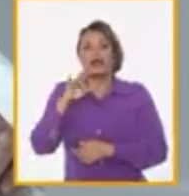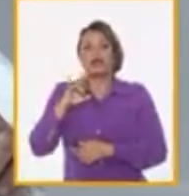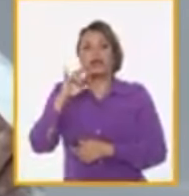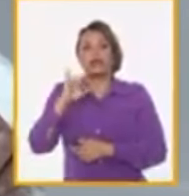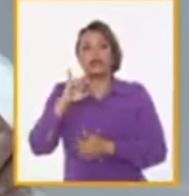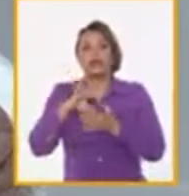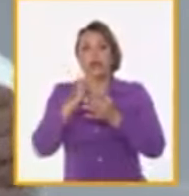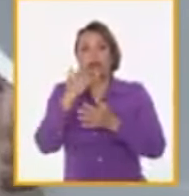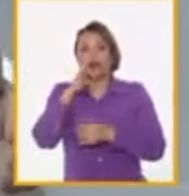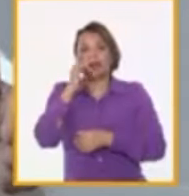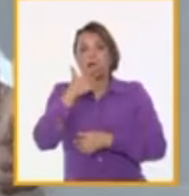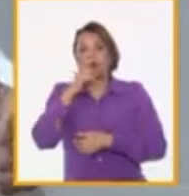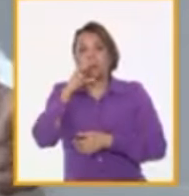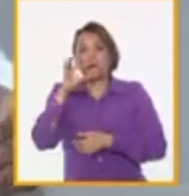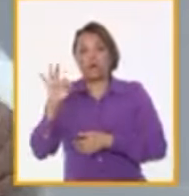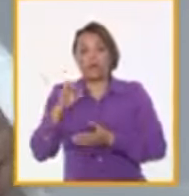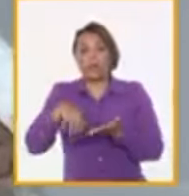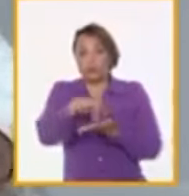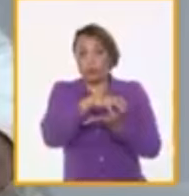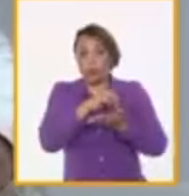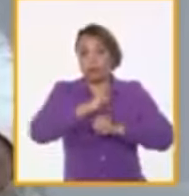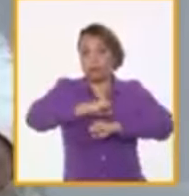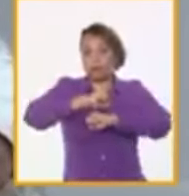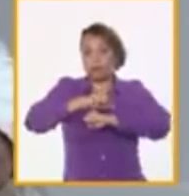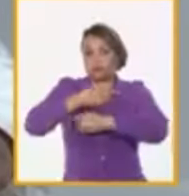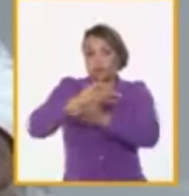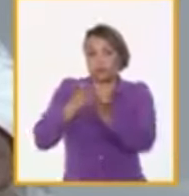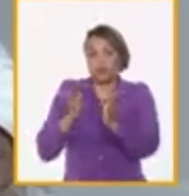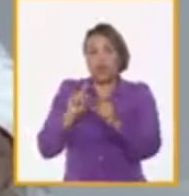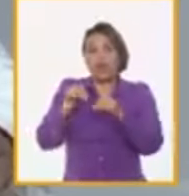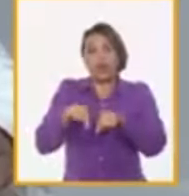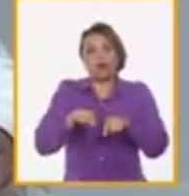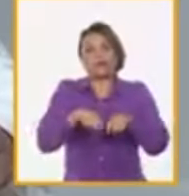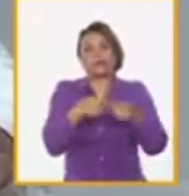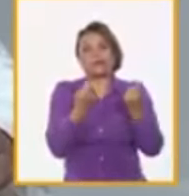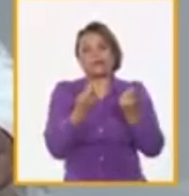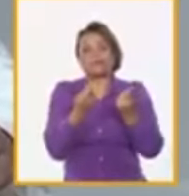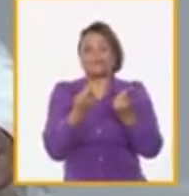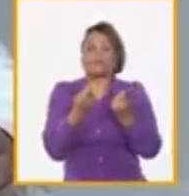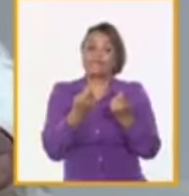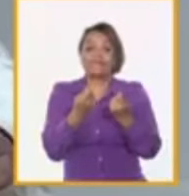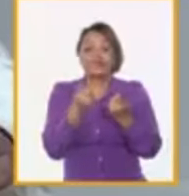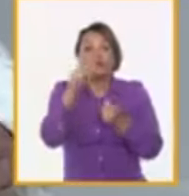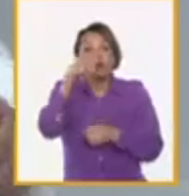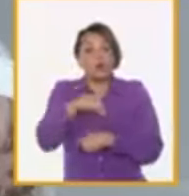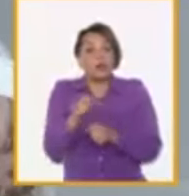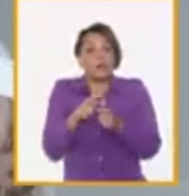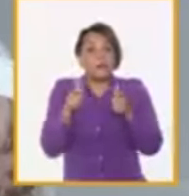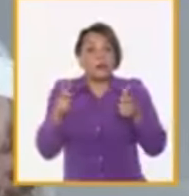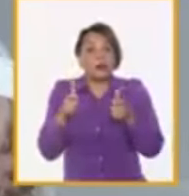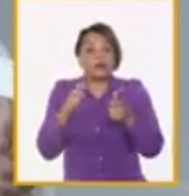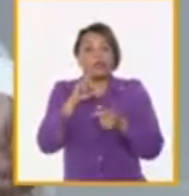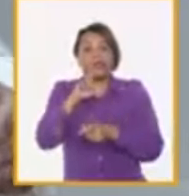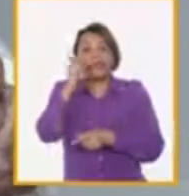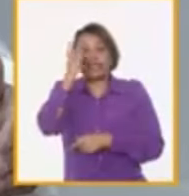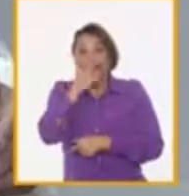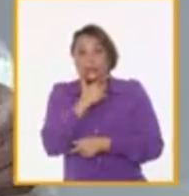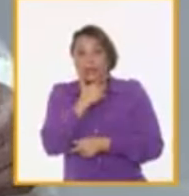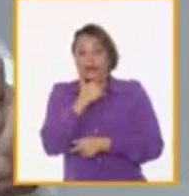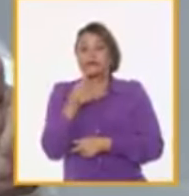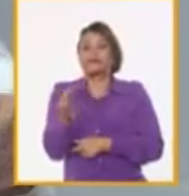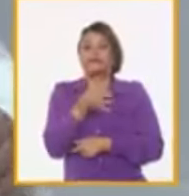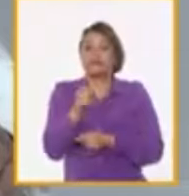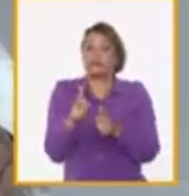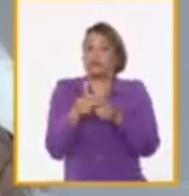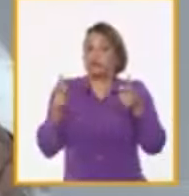nuevo equipos tenemos 5 trabajando. Y las mayores afectaciones hoy están en La Lisa, una afectación